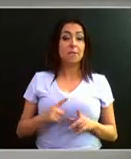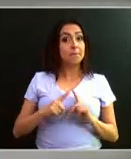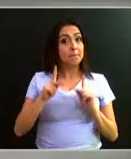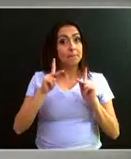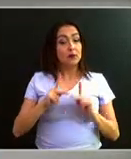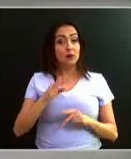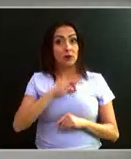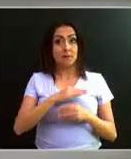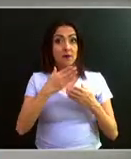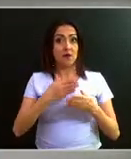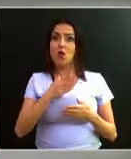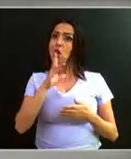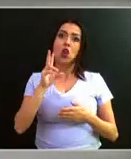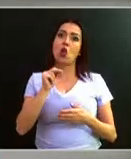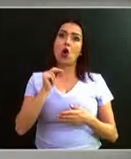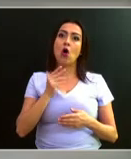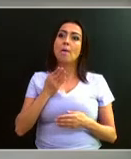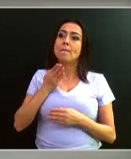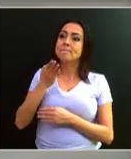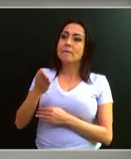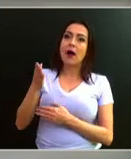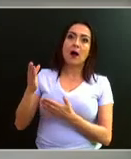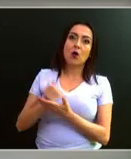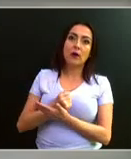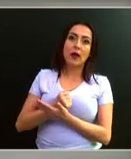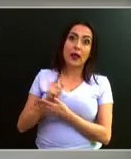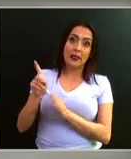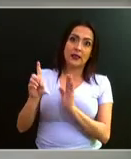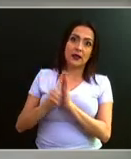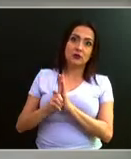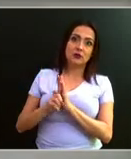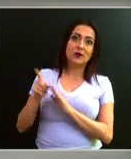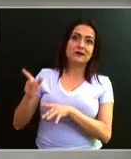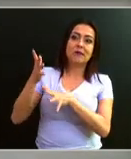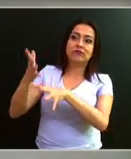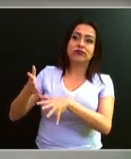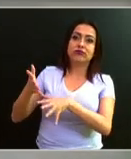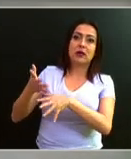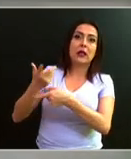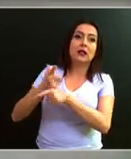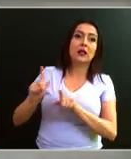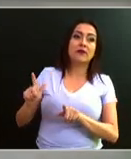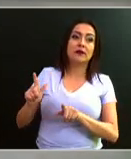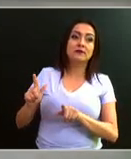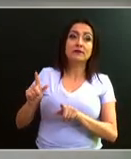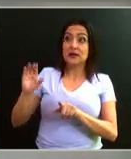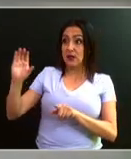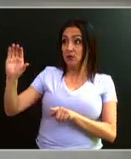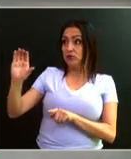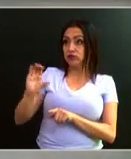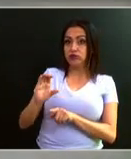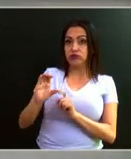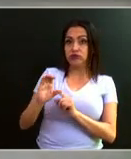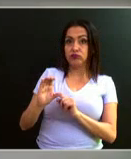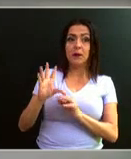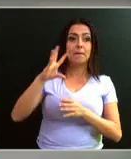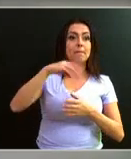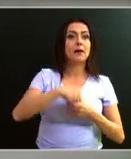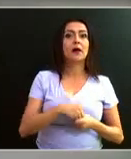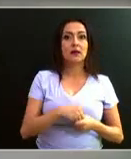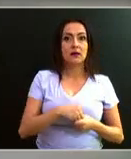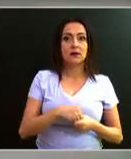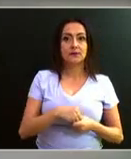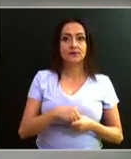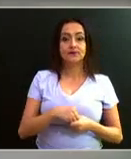persona beneficiaria no haya recurrido a su derecho, esta reserva se libera y los ingresos que genera forman parte